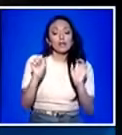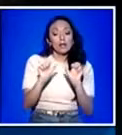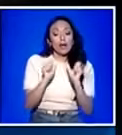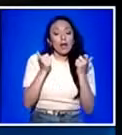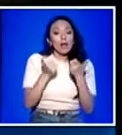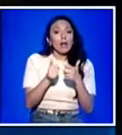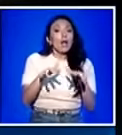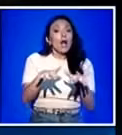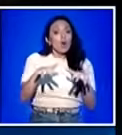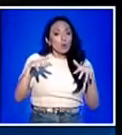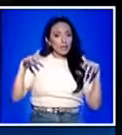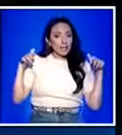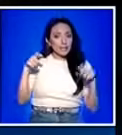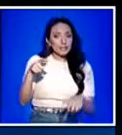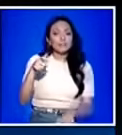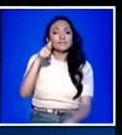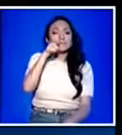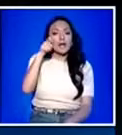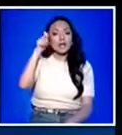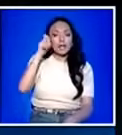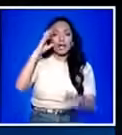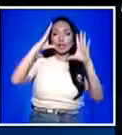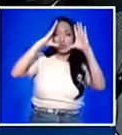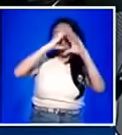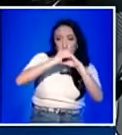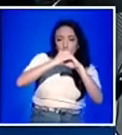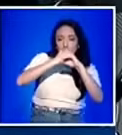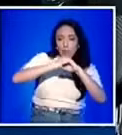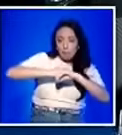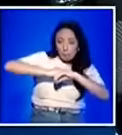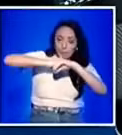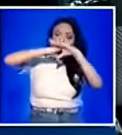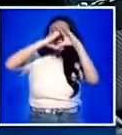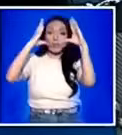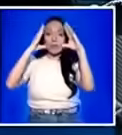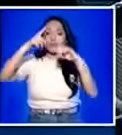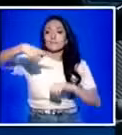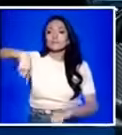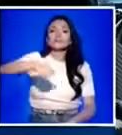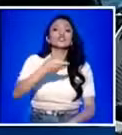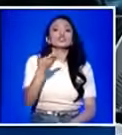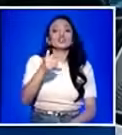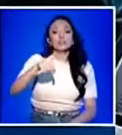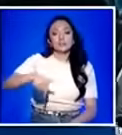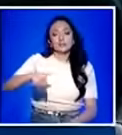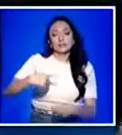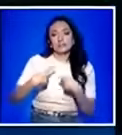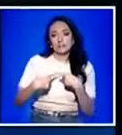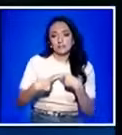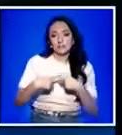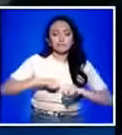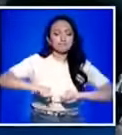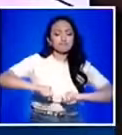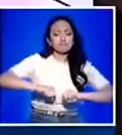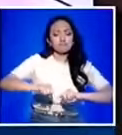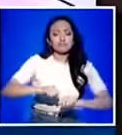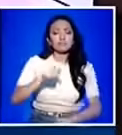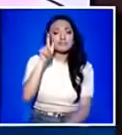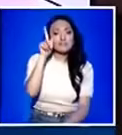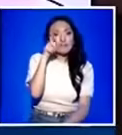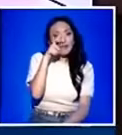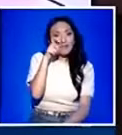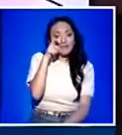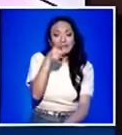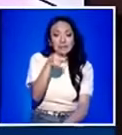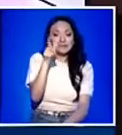de formulación de cargos se llevó a cabo desde la noche de ayer en el complejo judicial en el norte de Quito. En la diligencia, el fiscal